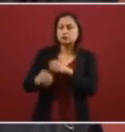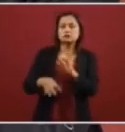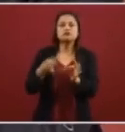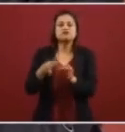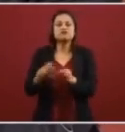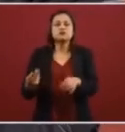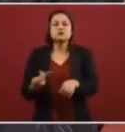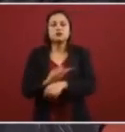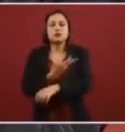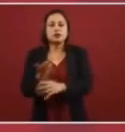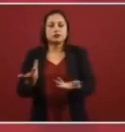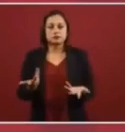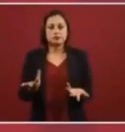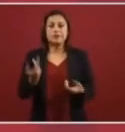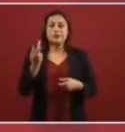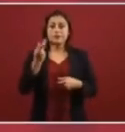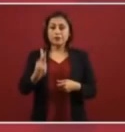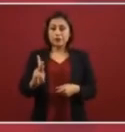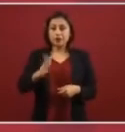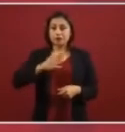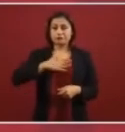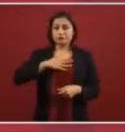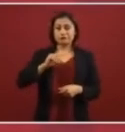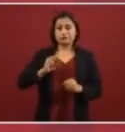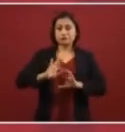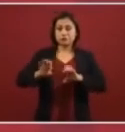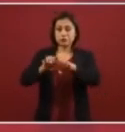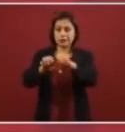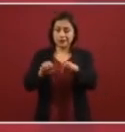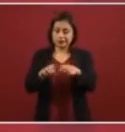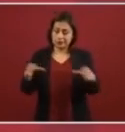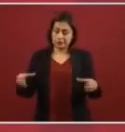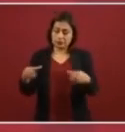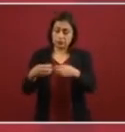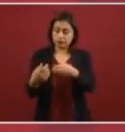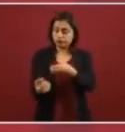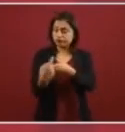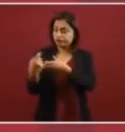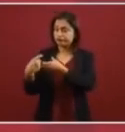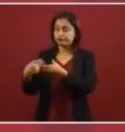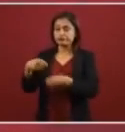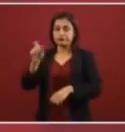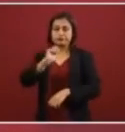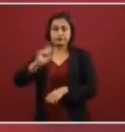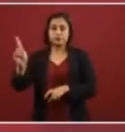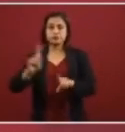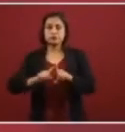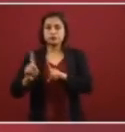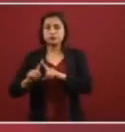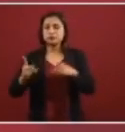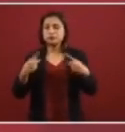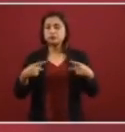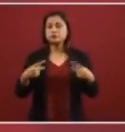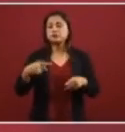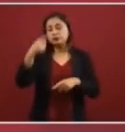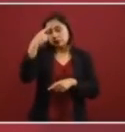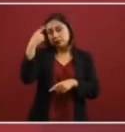un equipo especial profesional que está a cargo de esta